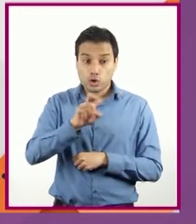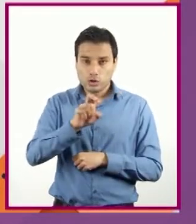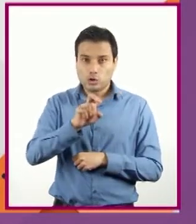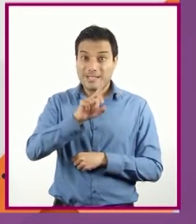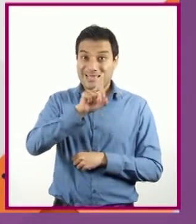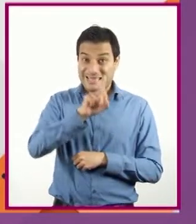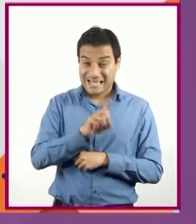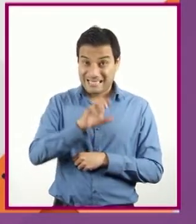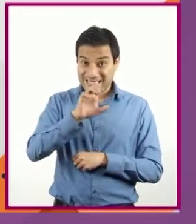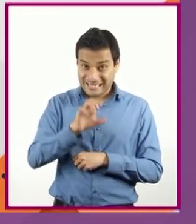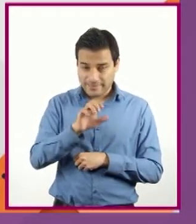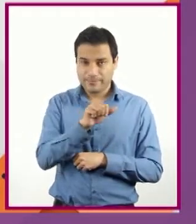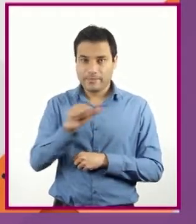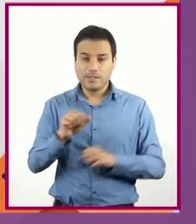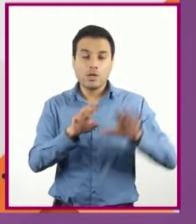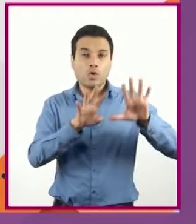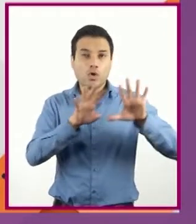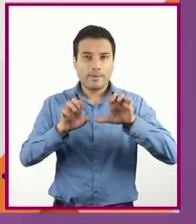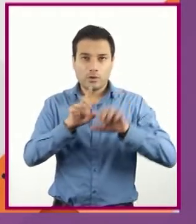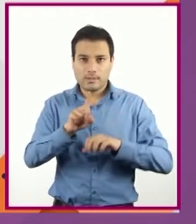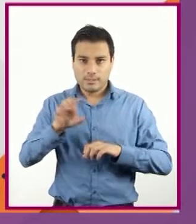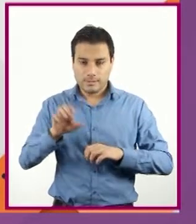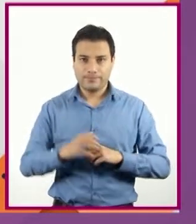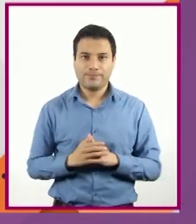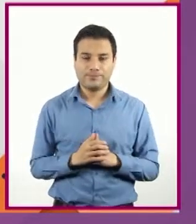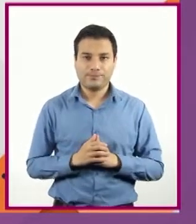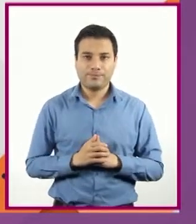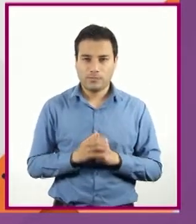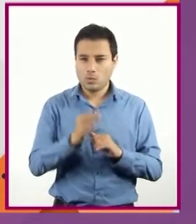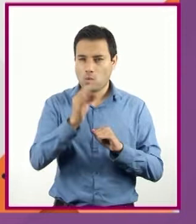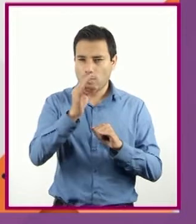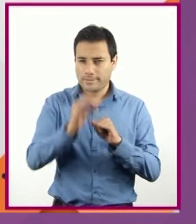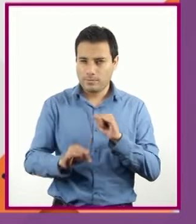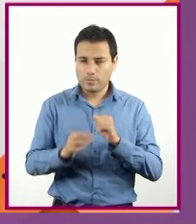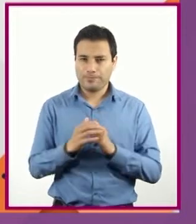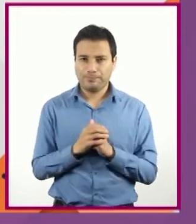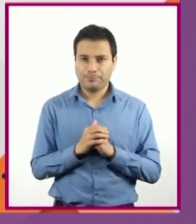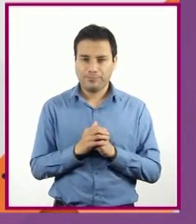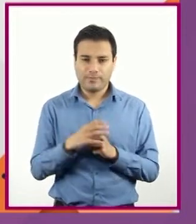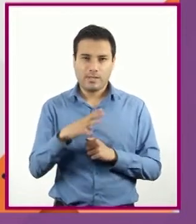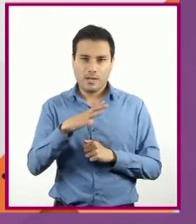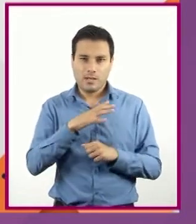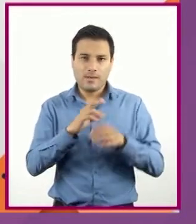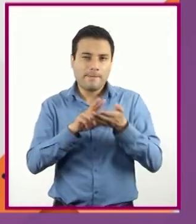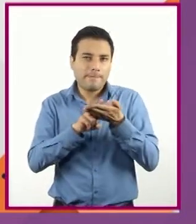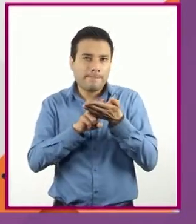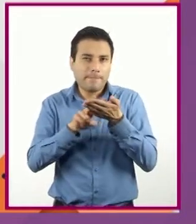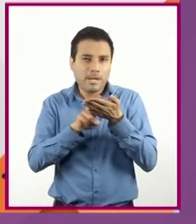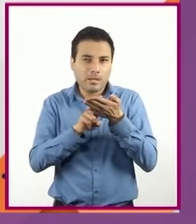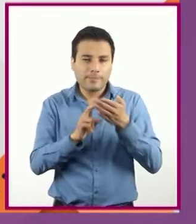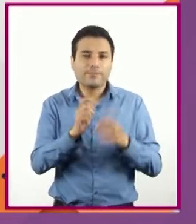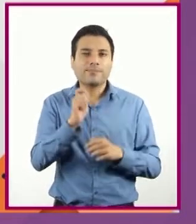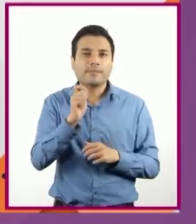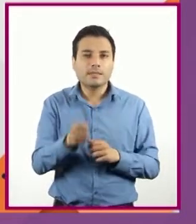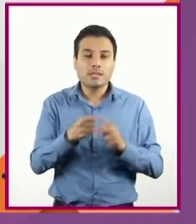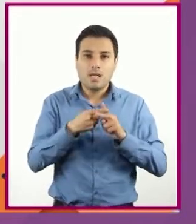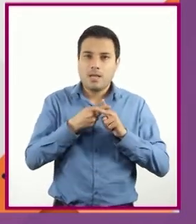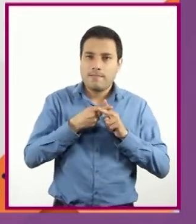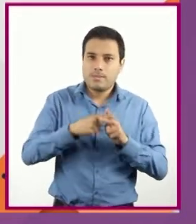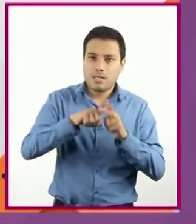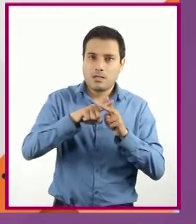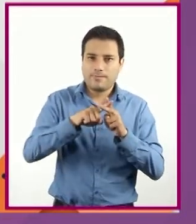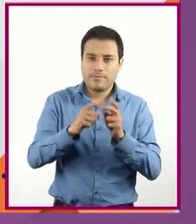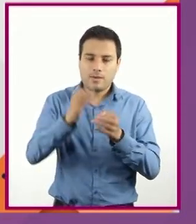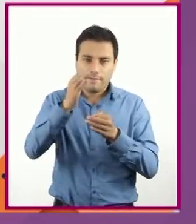de nuestra era al 900 de nuestra era. Y por último, los diferentes tonos de verde nos indican el inicio y fin